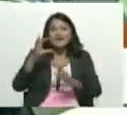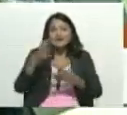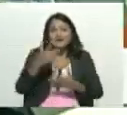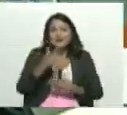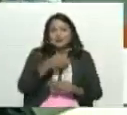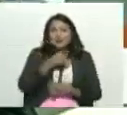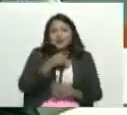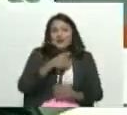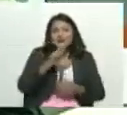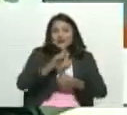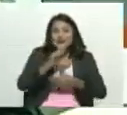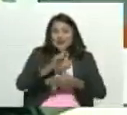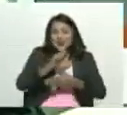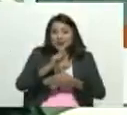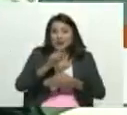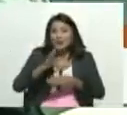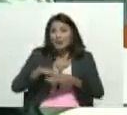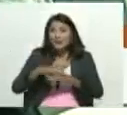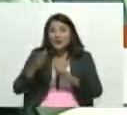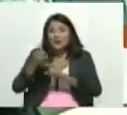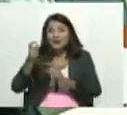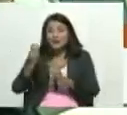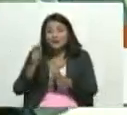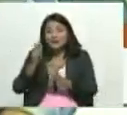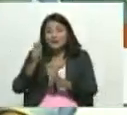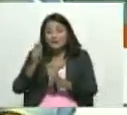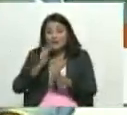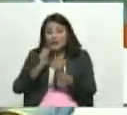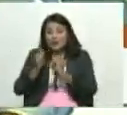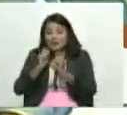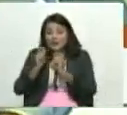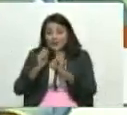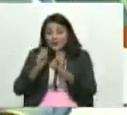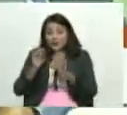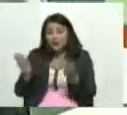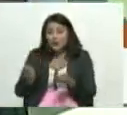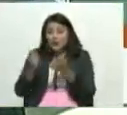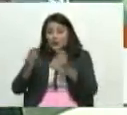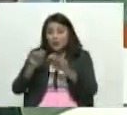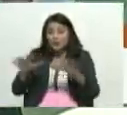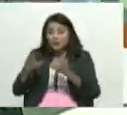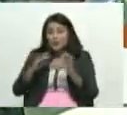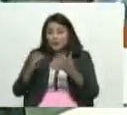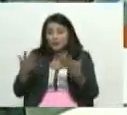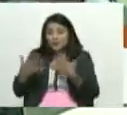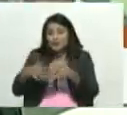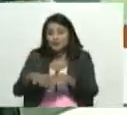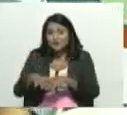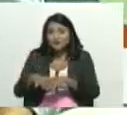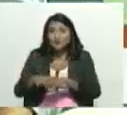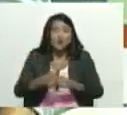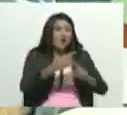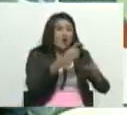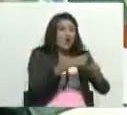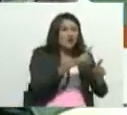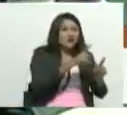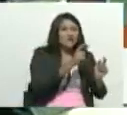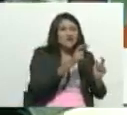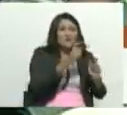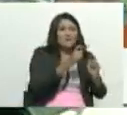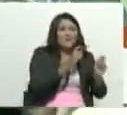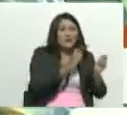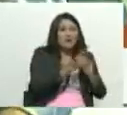porque del otro lado está el periodismo de la destrucción de la desintegración no